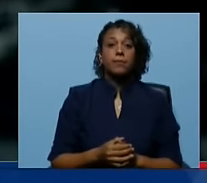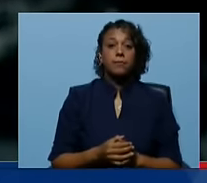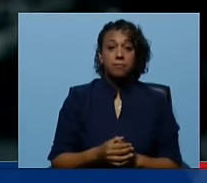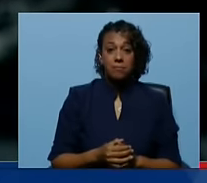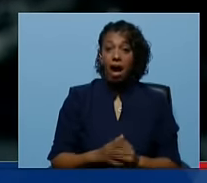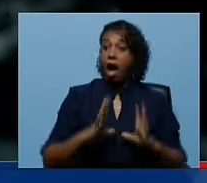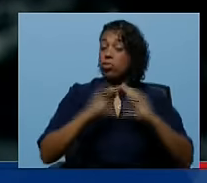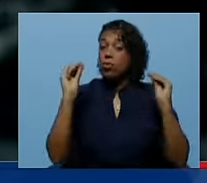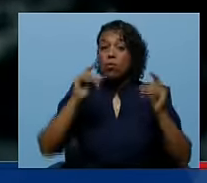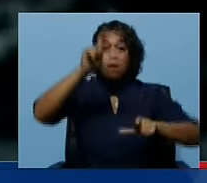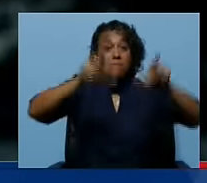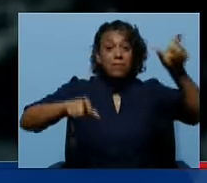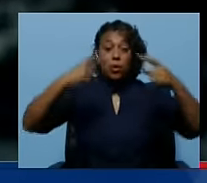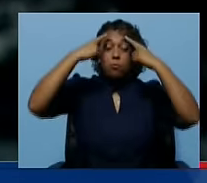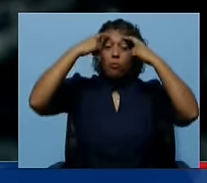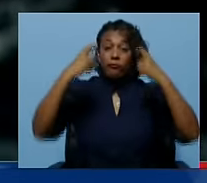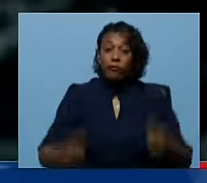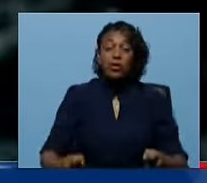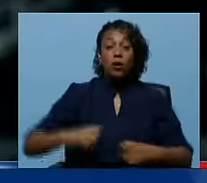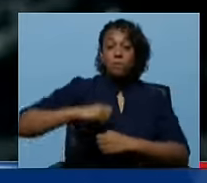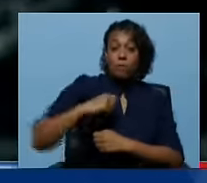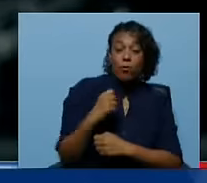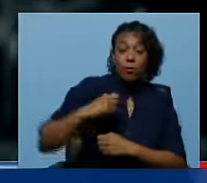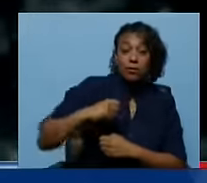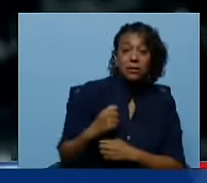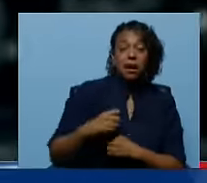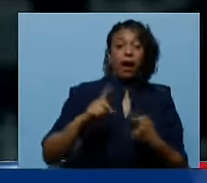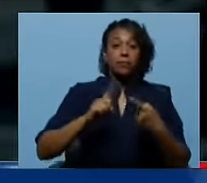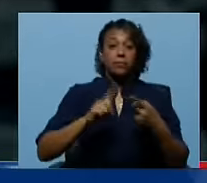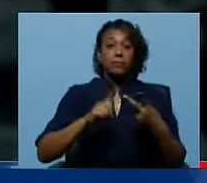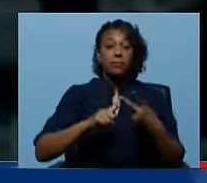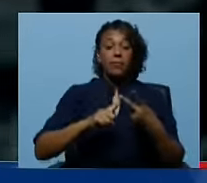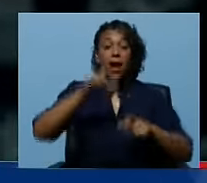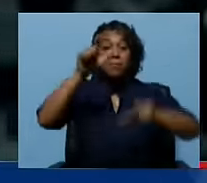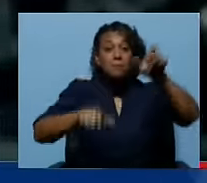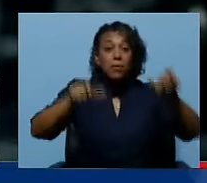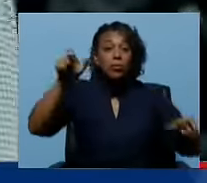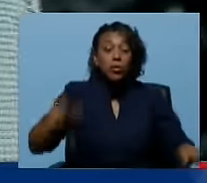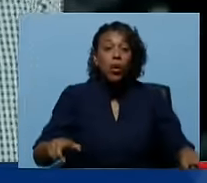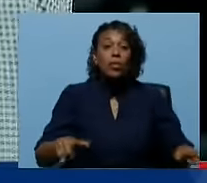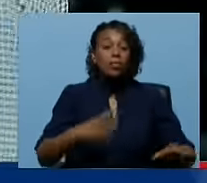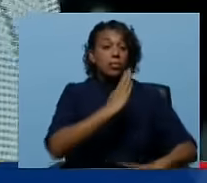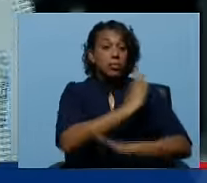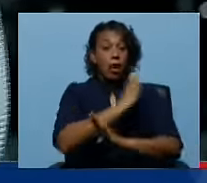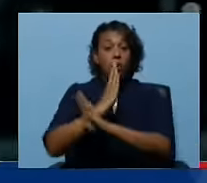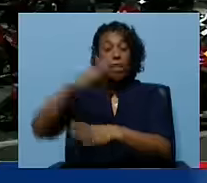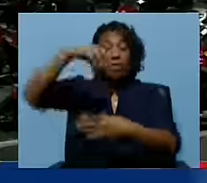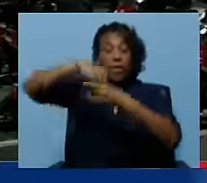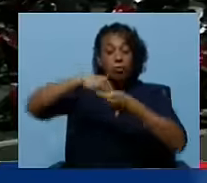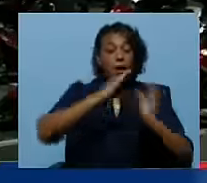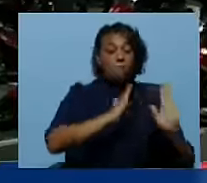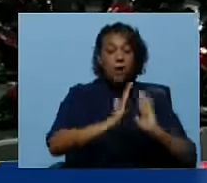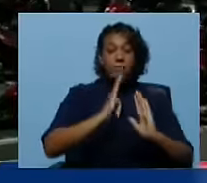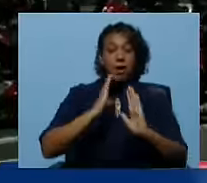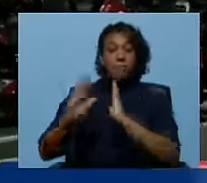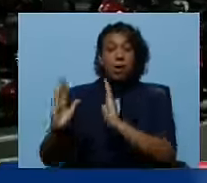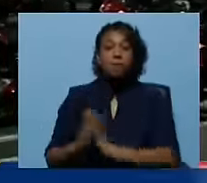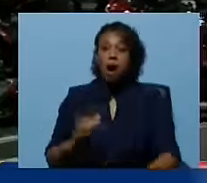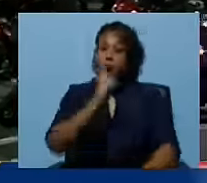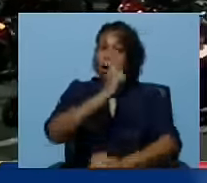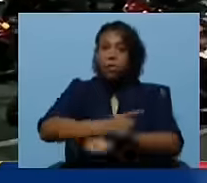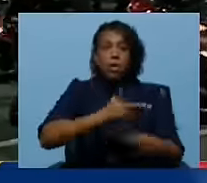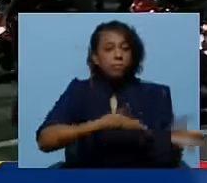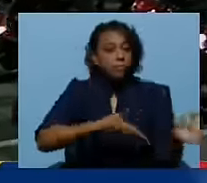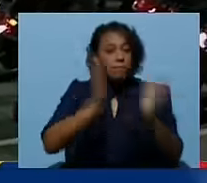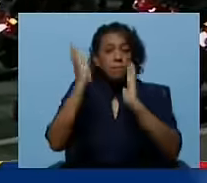a todo el personal policial y a los personal de orden interno, darle la orden